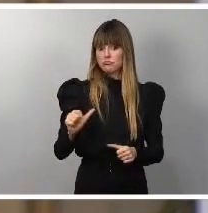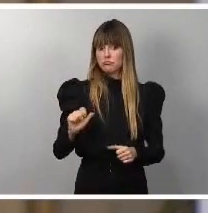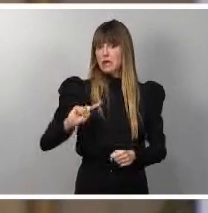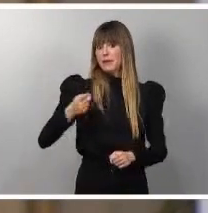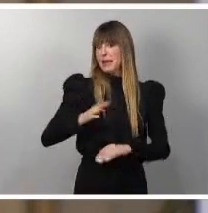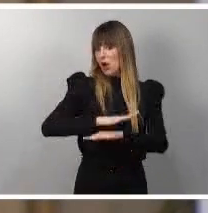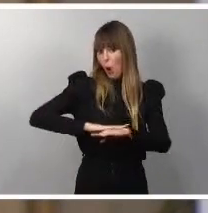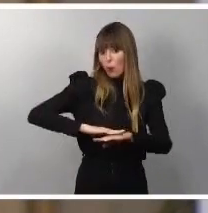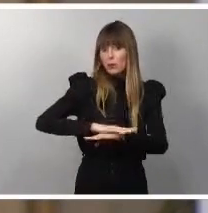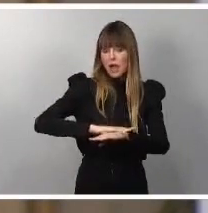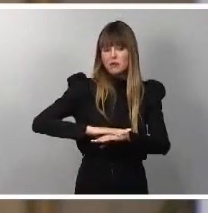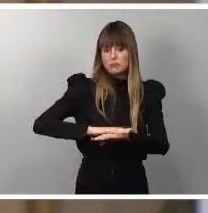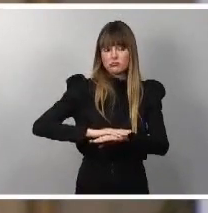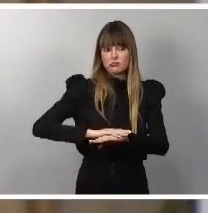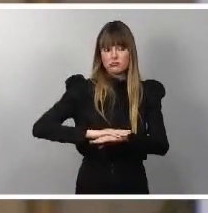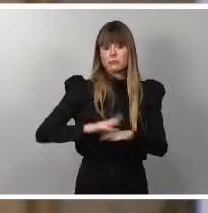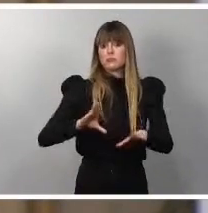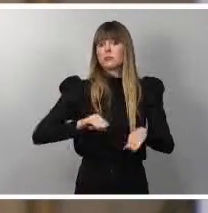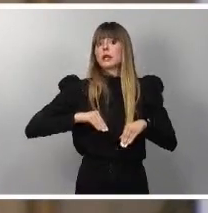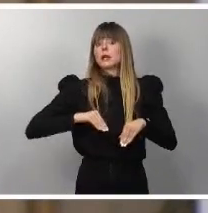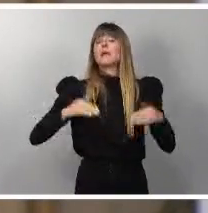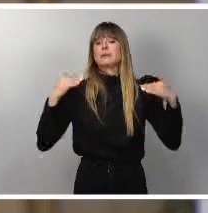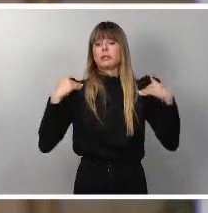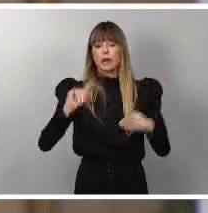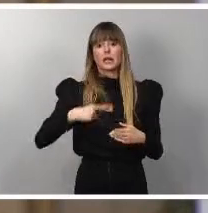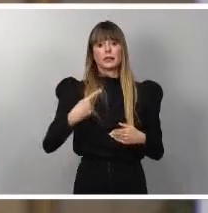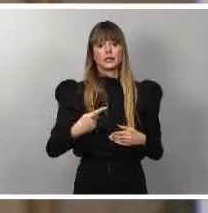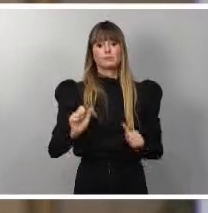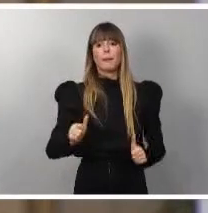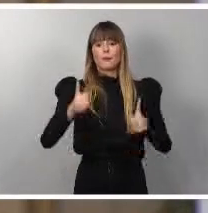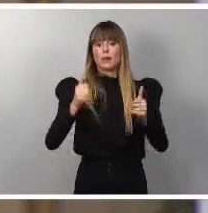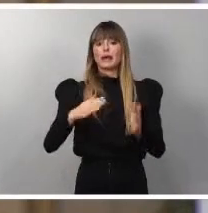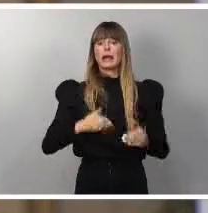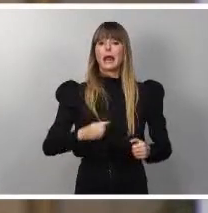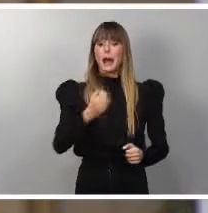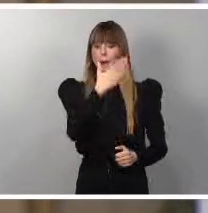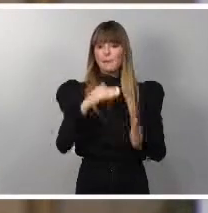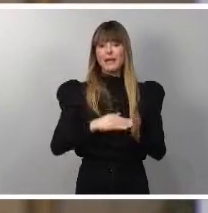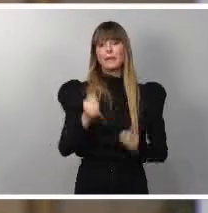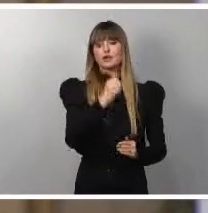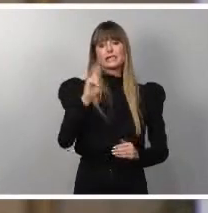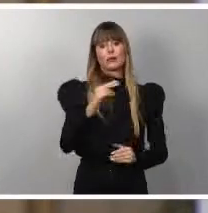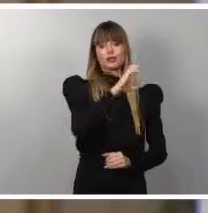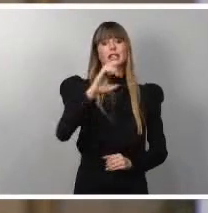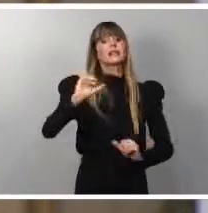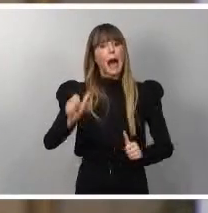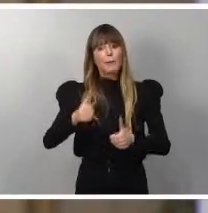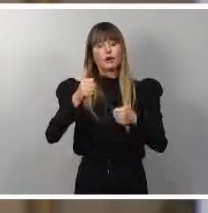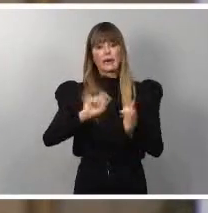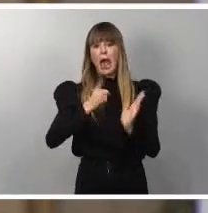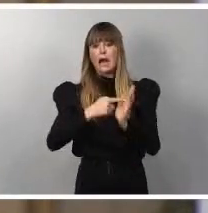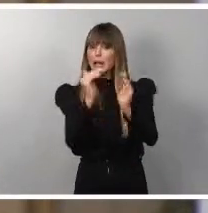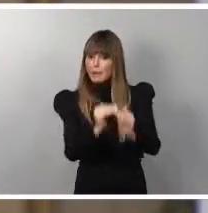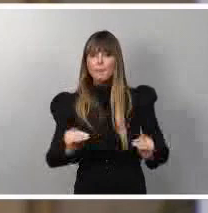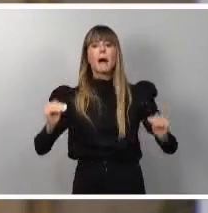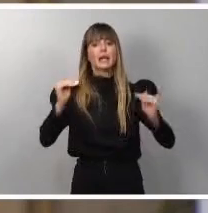Gobierno después de la investidura, pues hemos aprobado un paquete de 1.000 millones de euros a la ciencia, hemos aprobado una ley de paridad